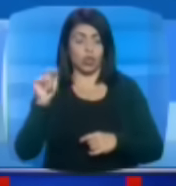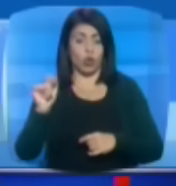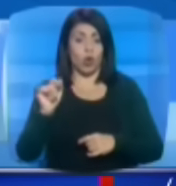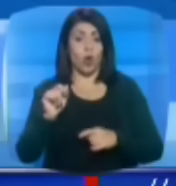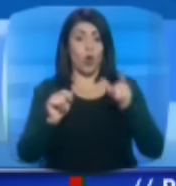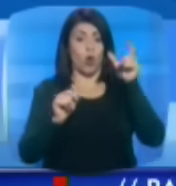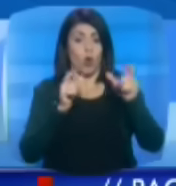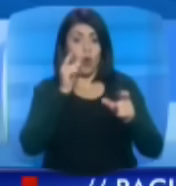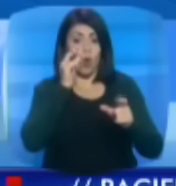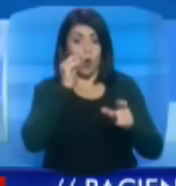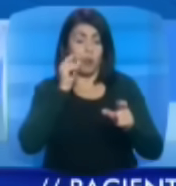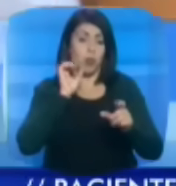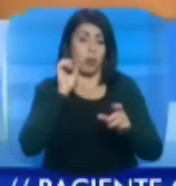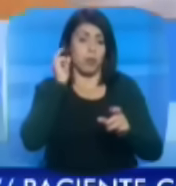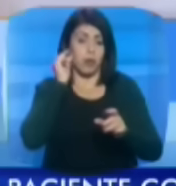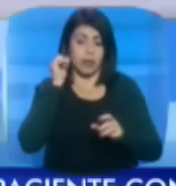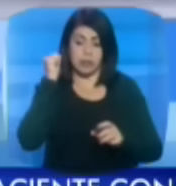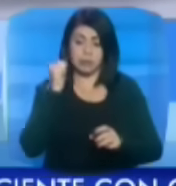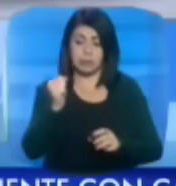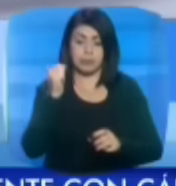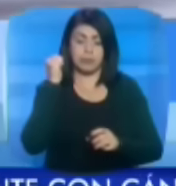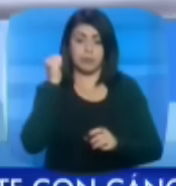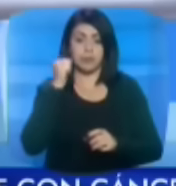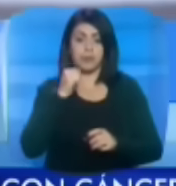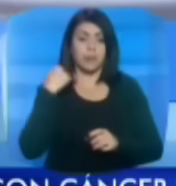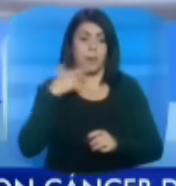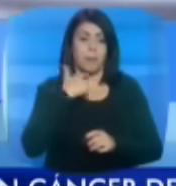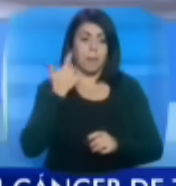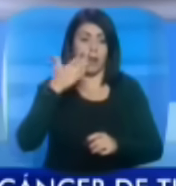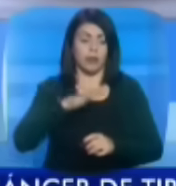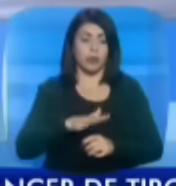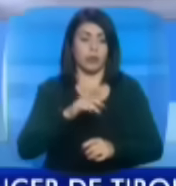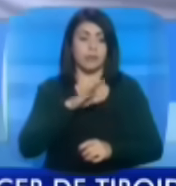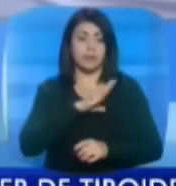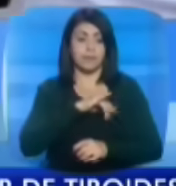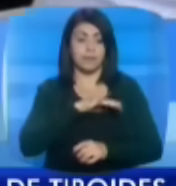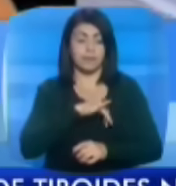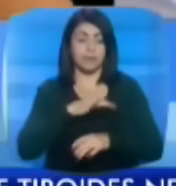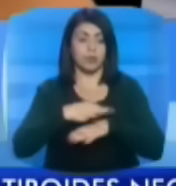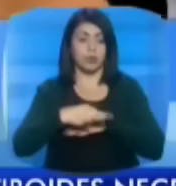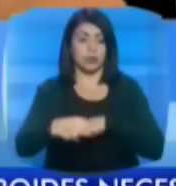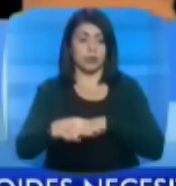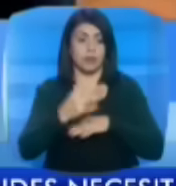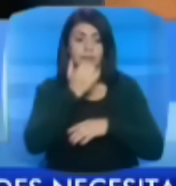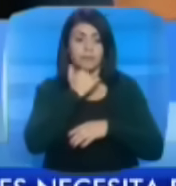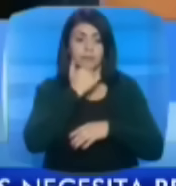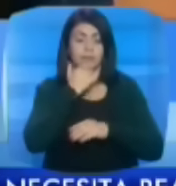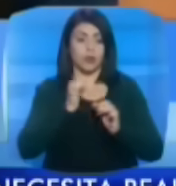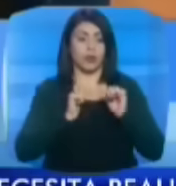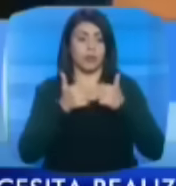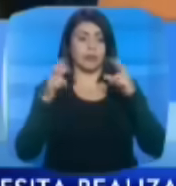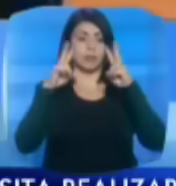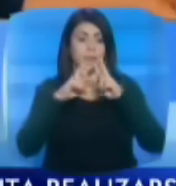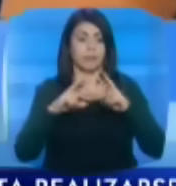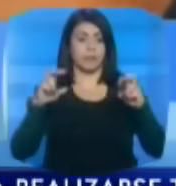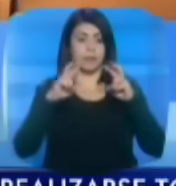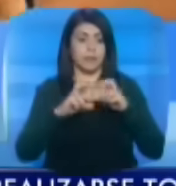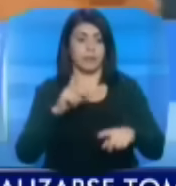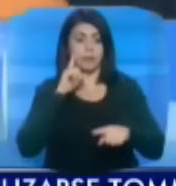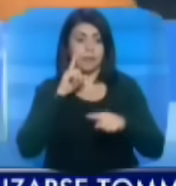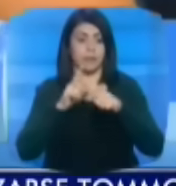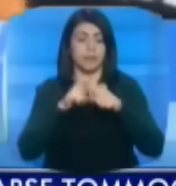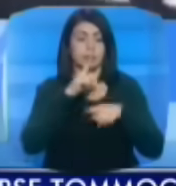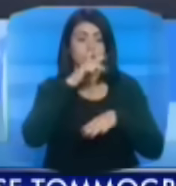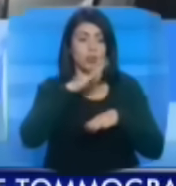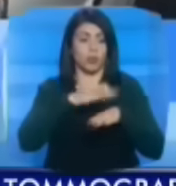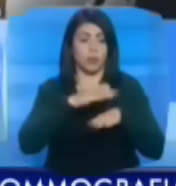utilizó un arma blanca para quitarle la vida. Funcionarios del CICPC Delegación Municipal Valencia han iniciado las investigaciones para dar